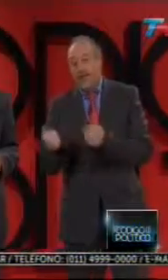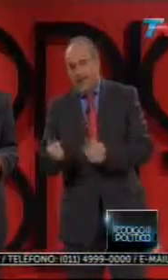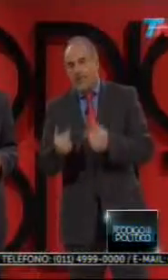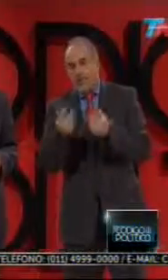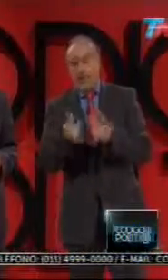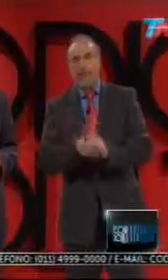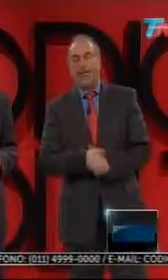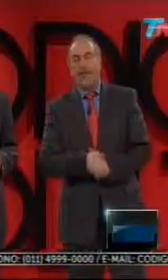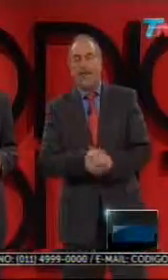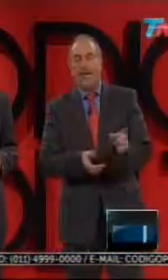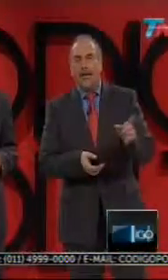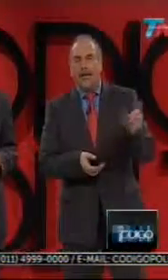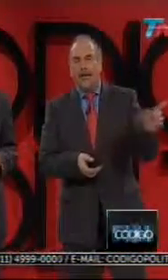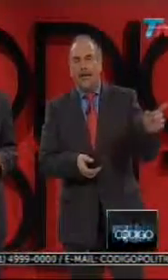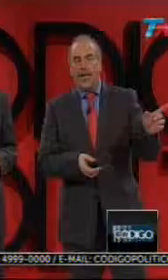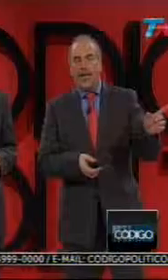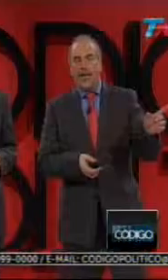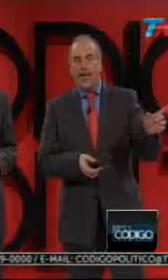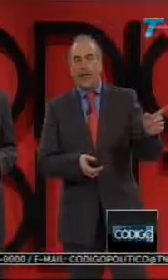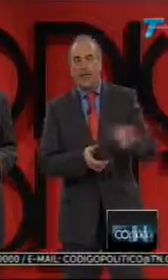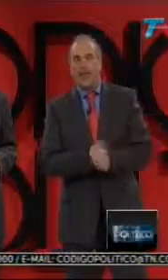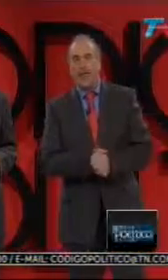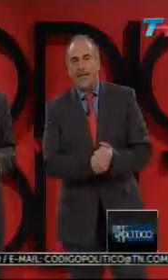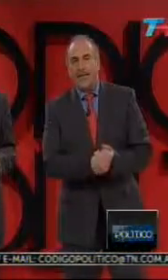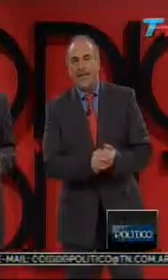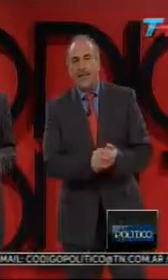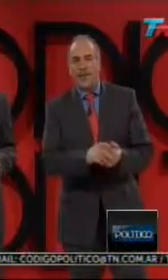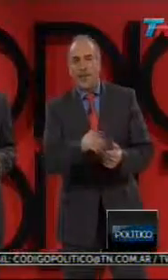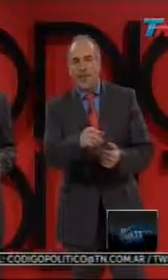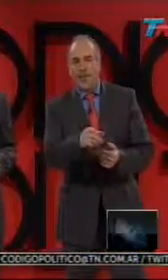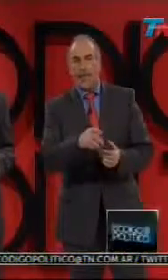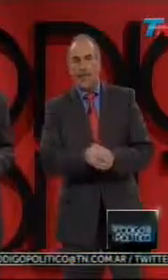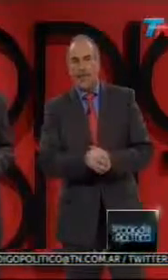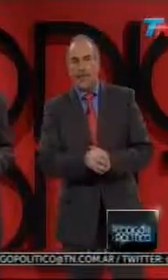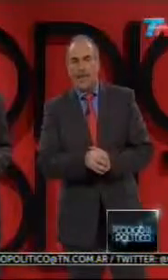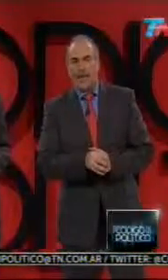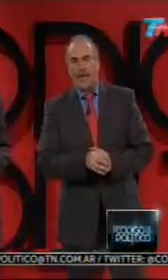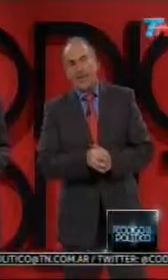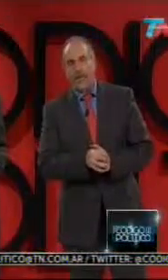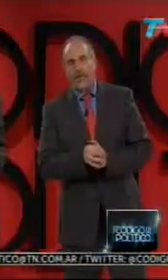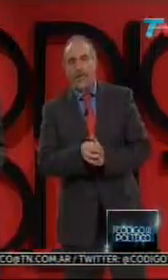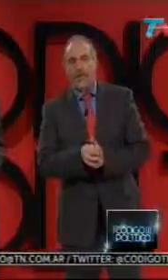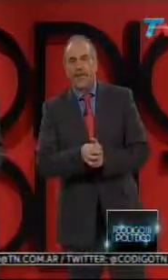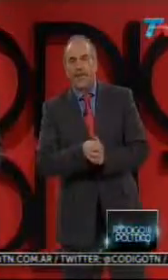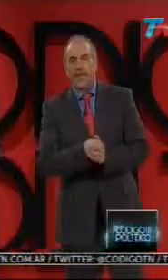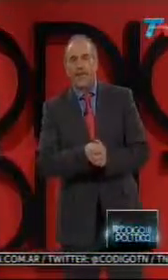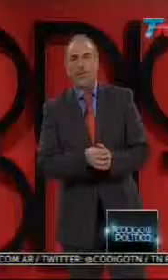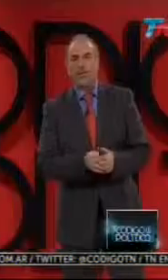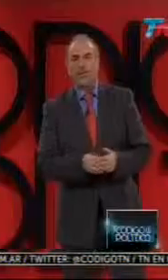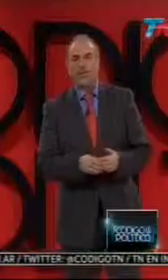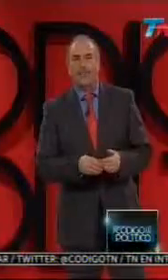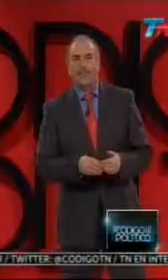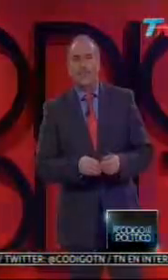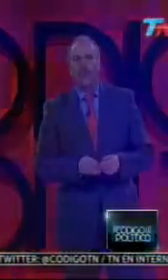tema, no a nosotros, a Cristina hablando de este tema en el acto del 25 de mayo y también en la semana. Y vamos a este tema, a charlarlo con ellos. A